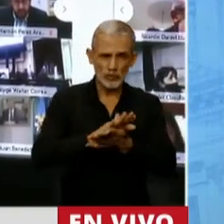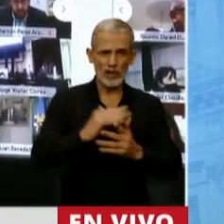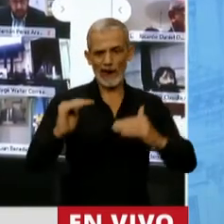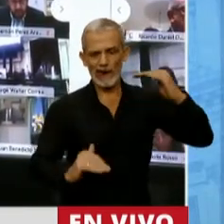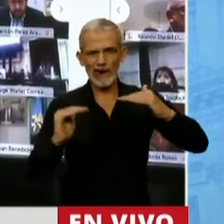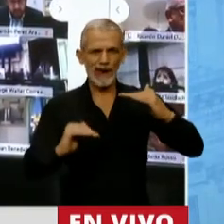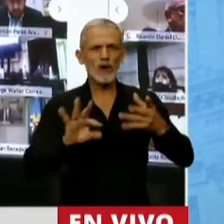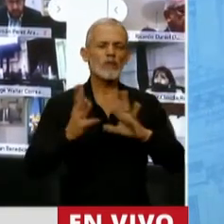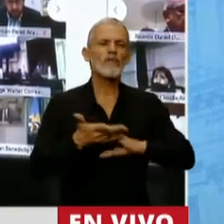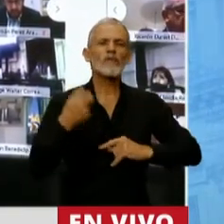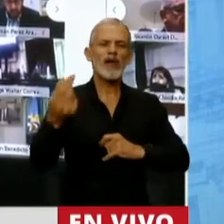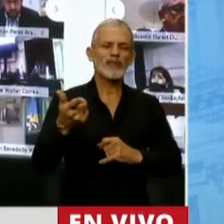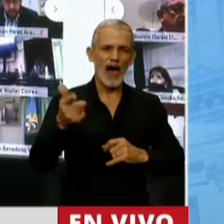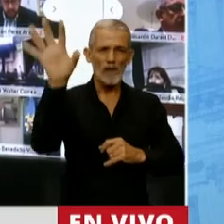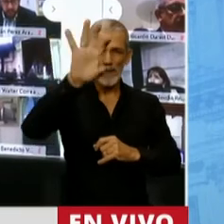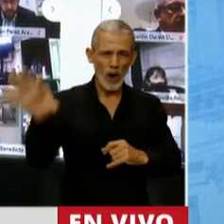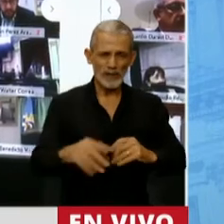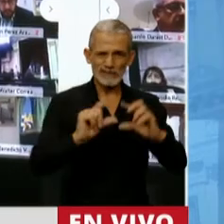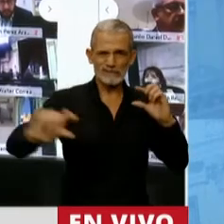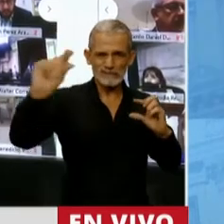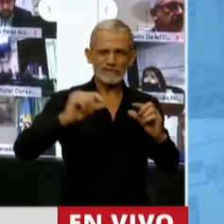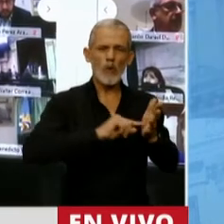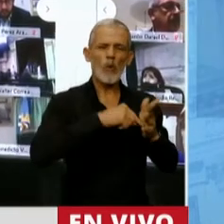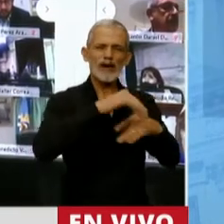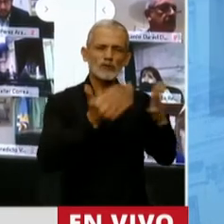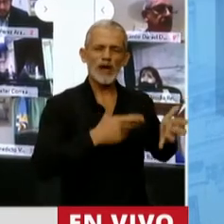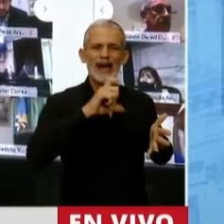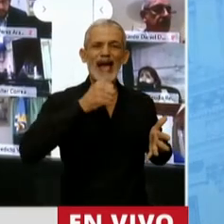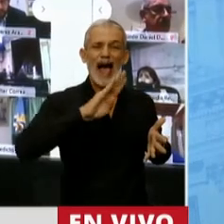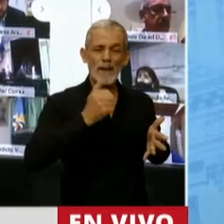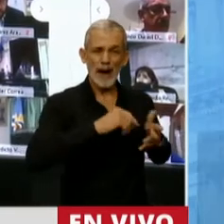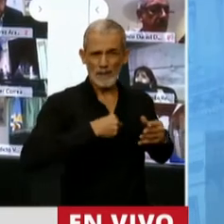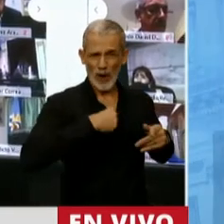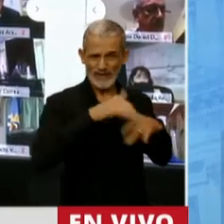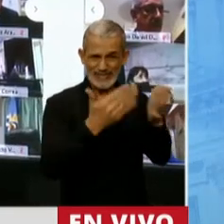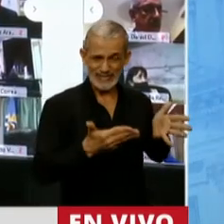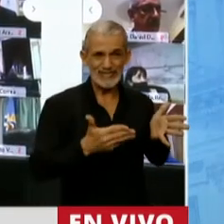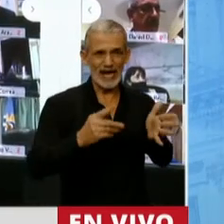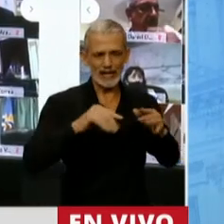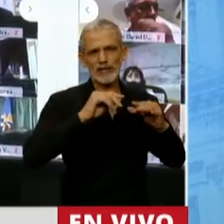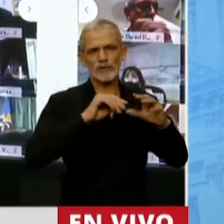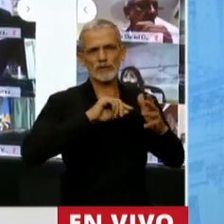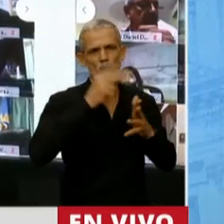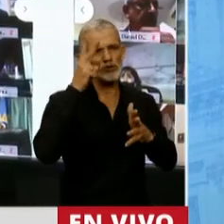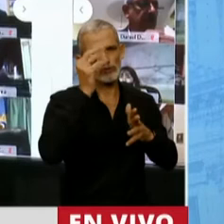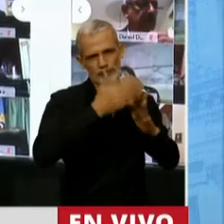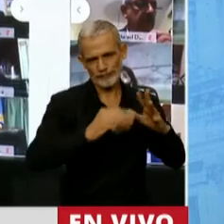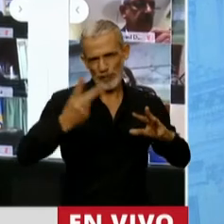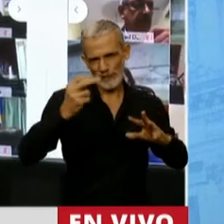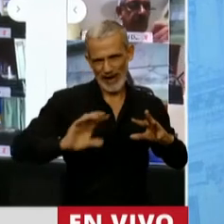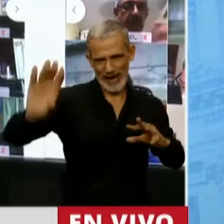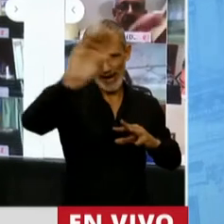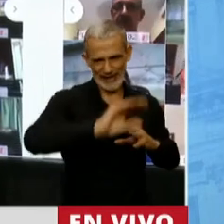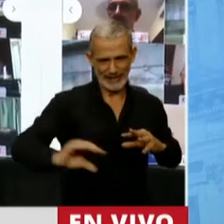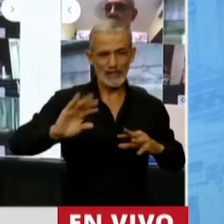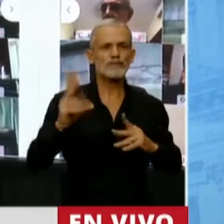inequitativa distribución que tenemos hoy entre Lamba, Cava y, por supuesto, el resto del país. Ahora, como